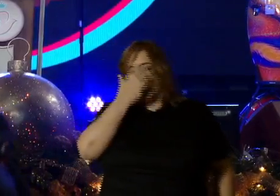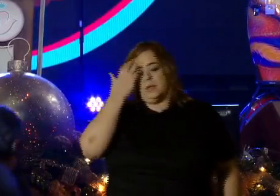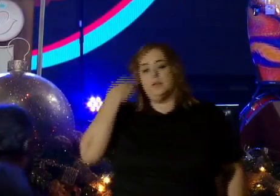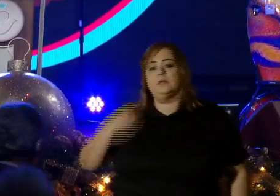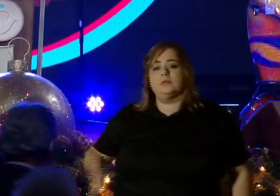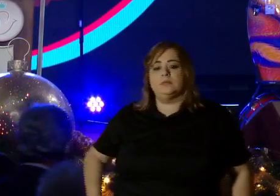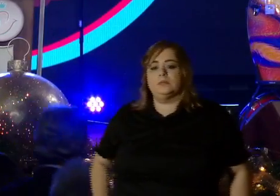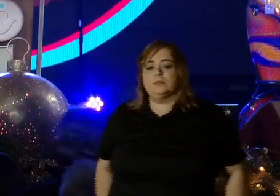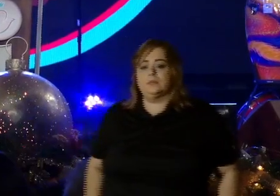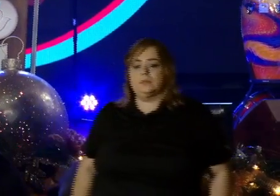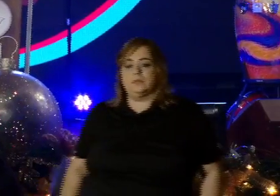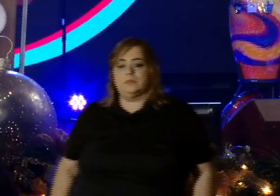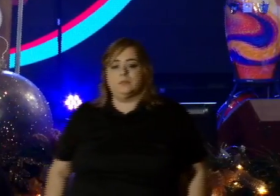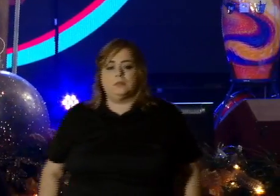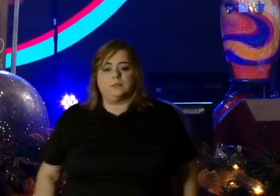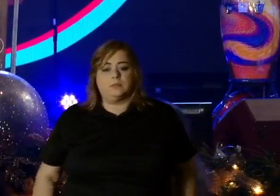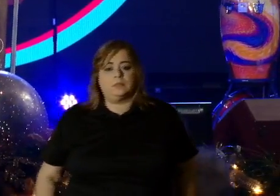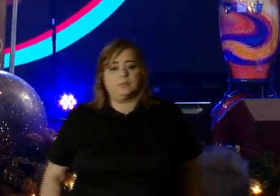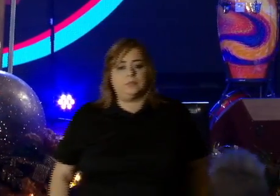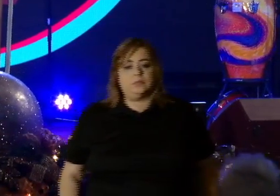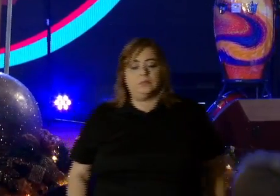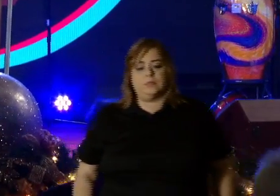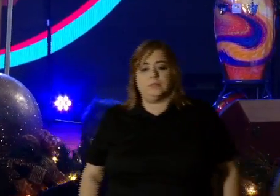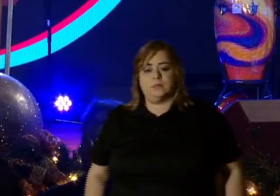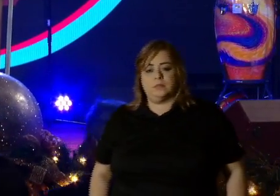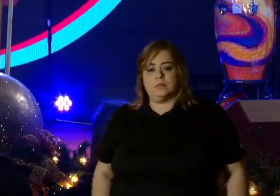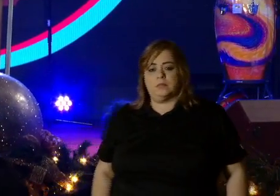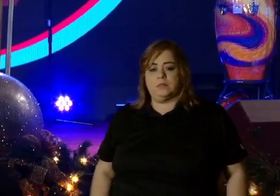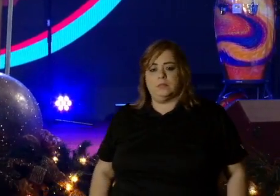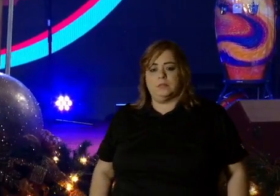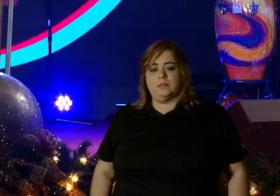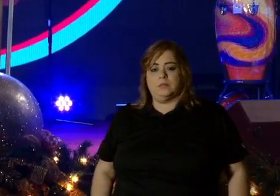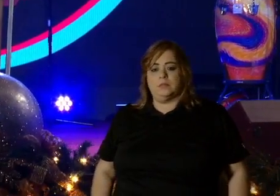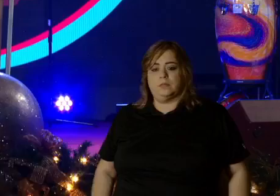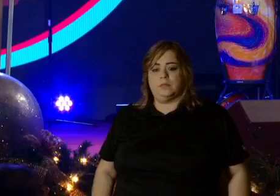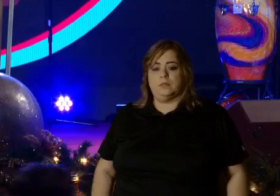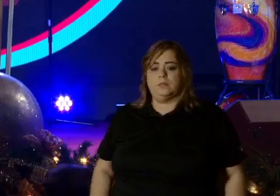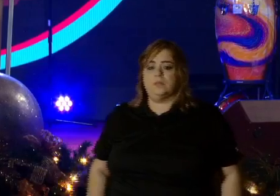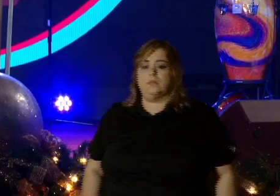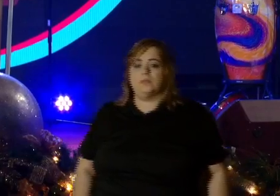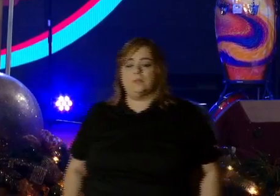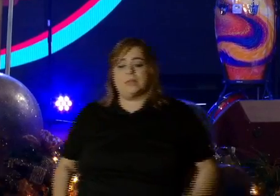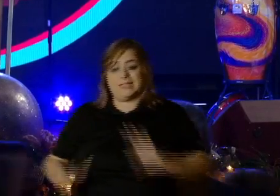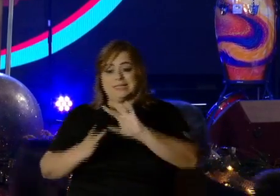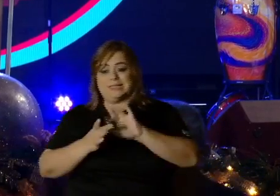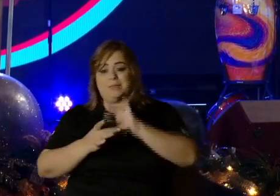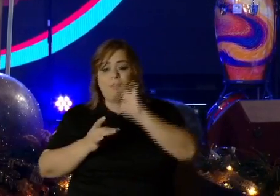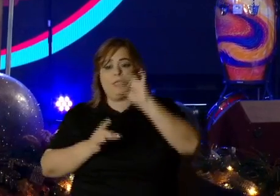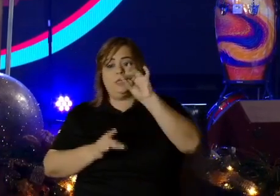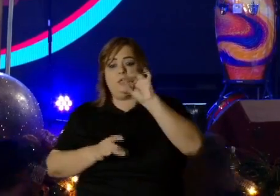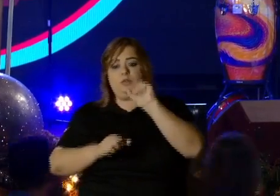puede mover, que le tomen el nombre cuando termine, porque no interrumpimos la obra del Espíritu Santo.